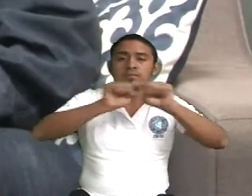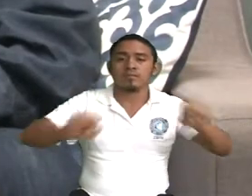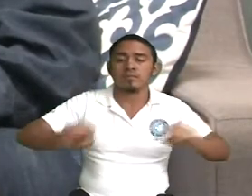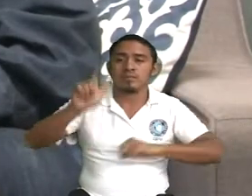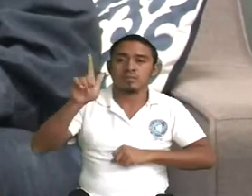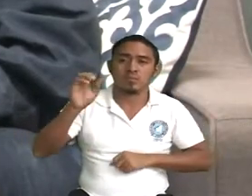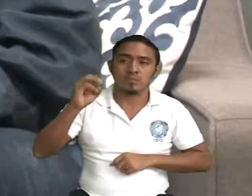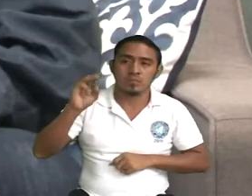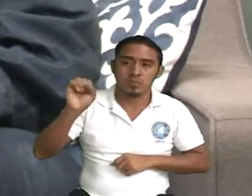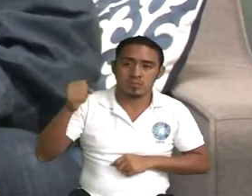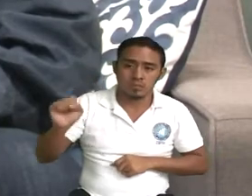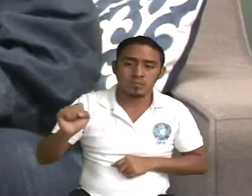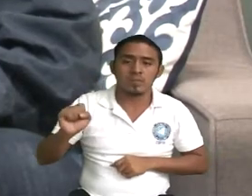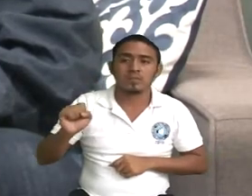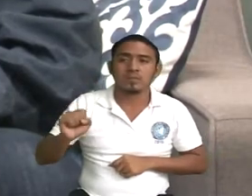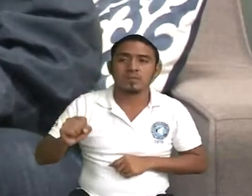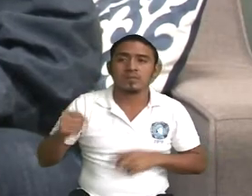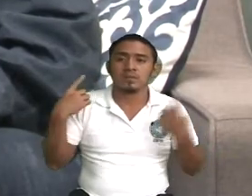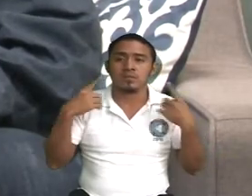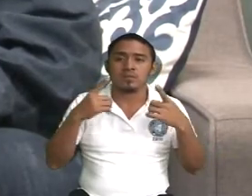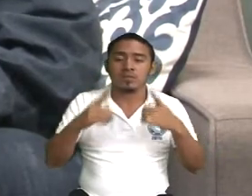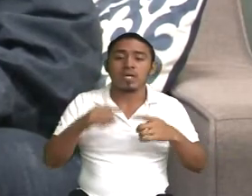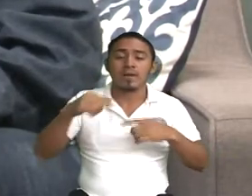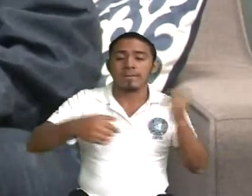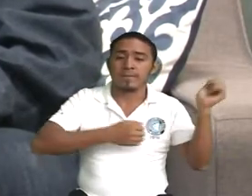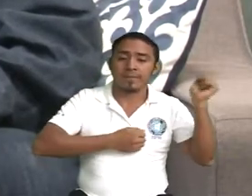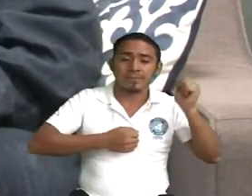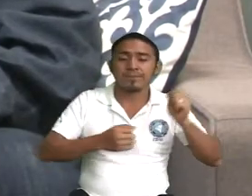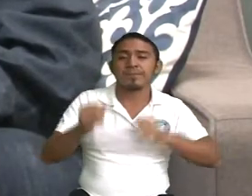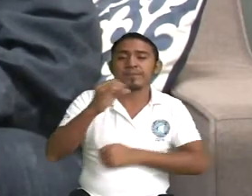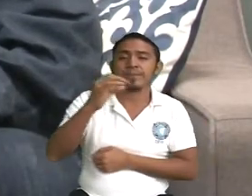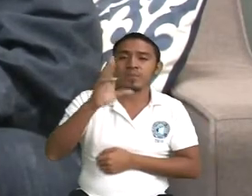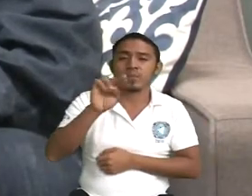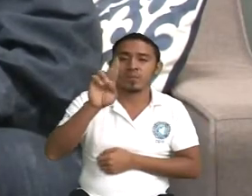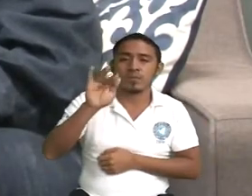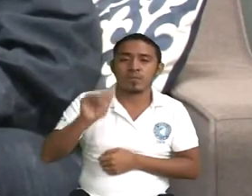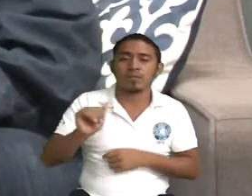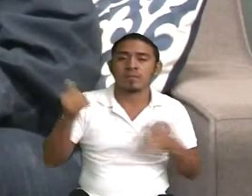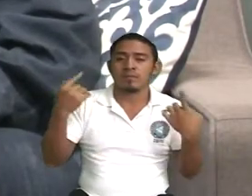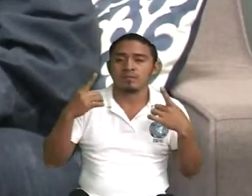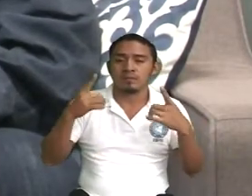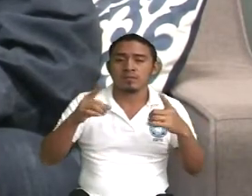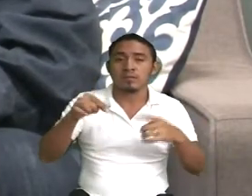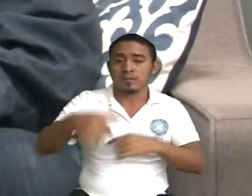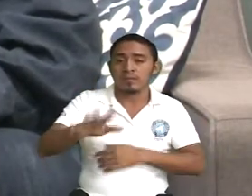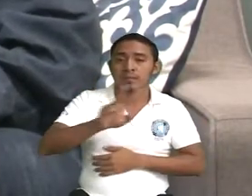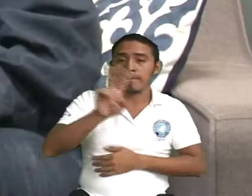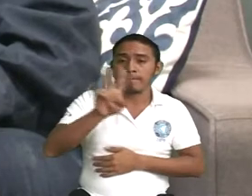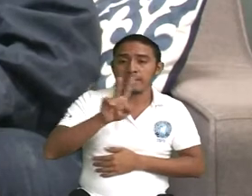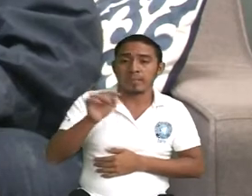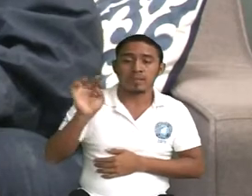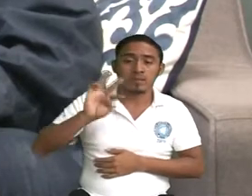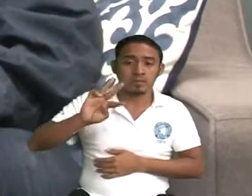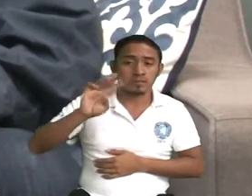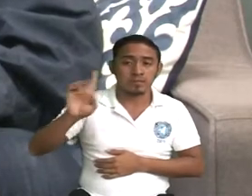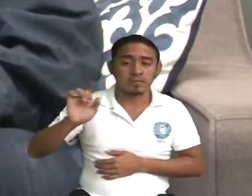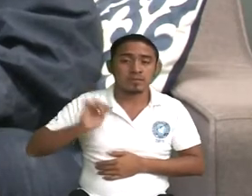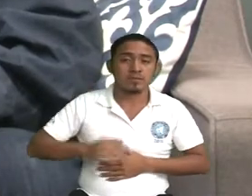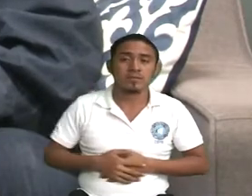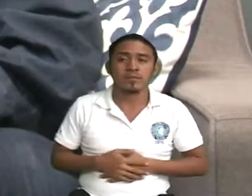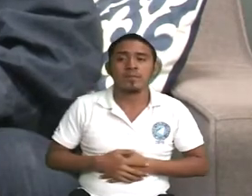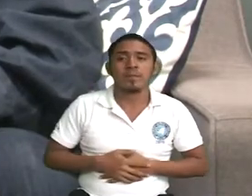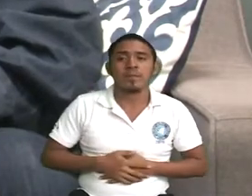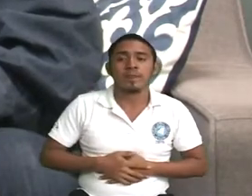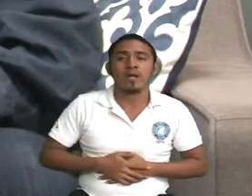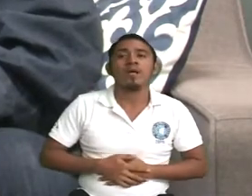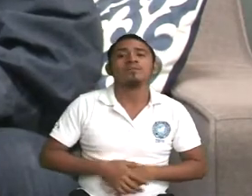Norte, Chinandega, donde tenemos las cumbias chinandeganas, que también es este viernes 31. Muy gustado. Y como te digo,